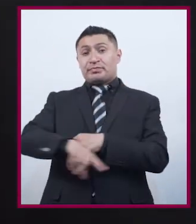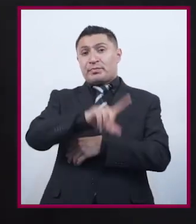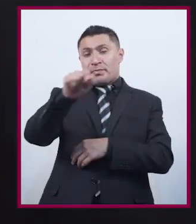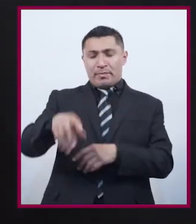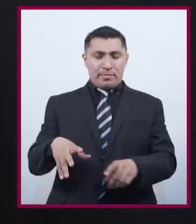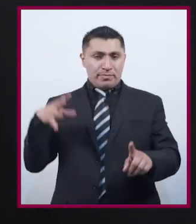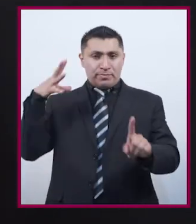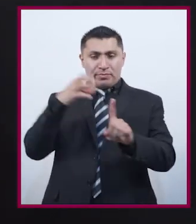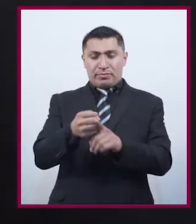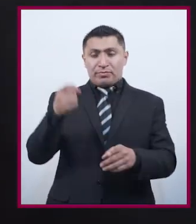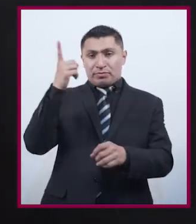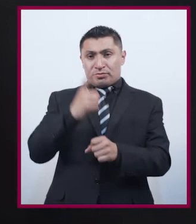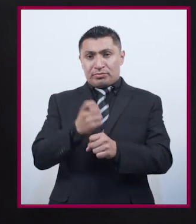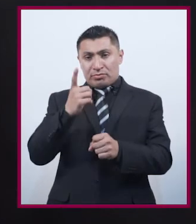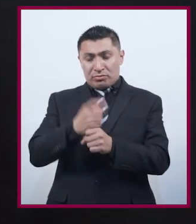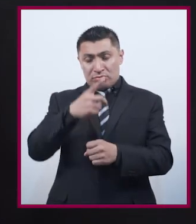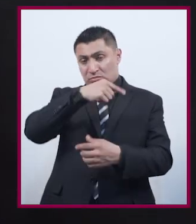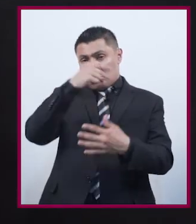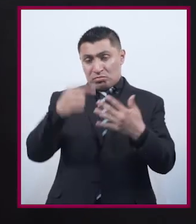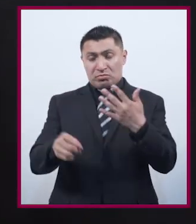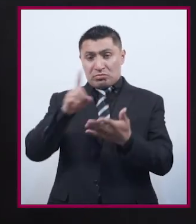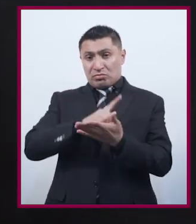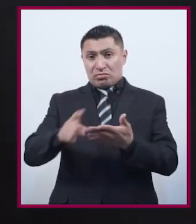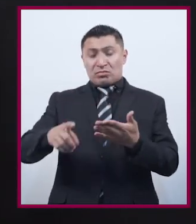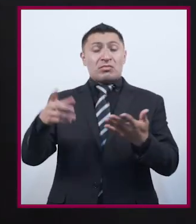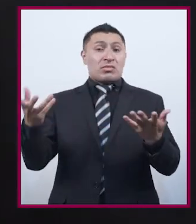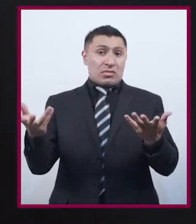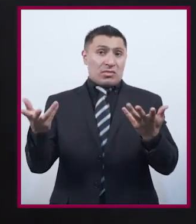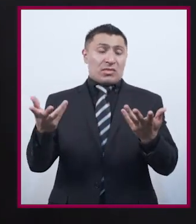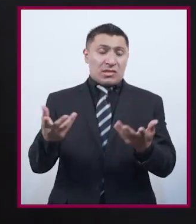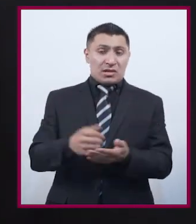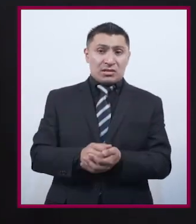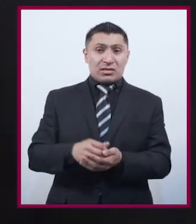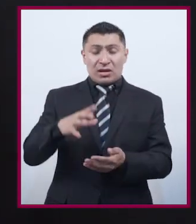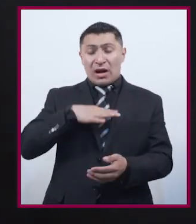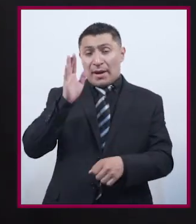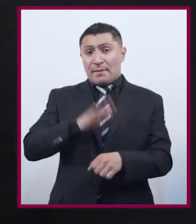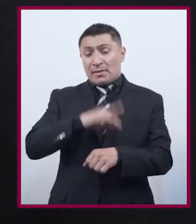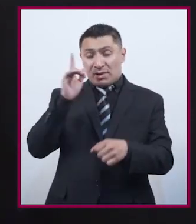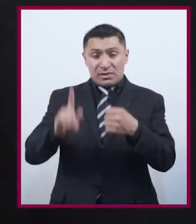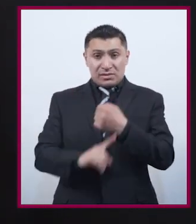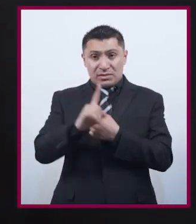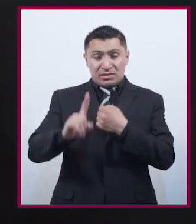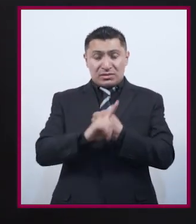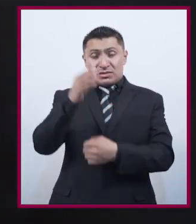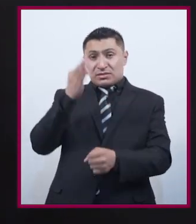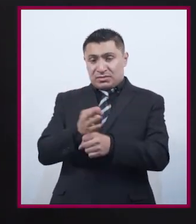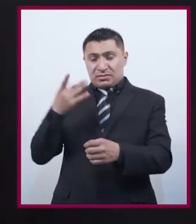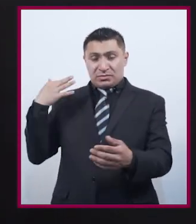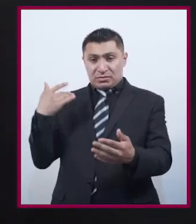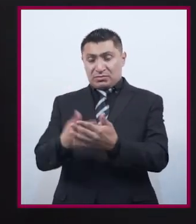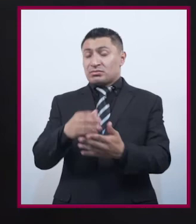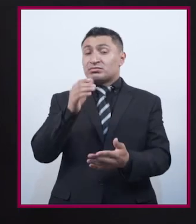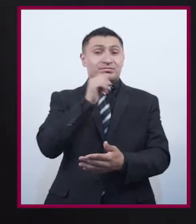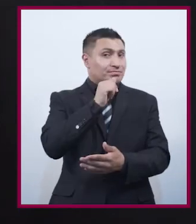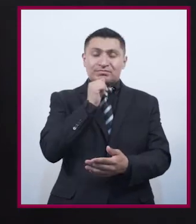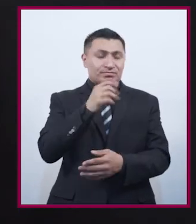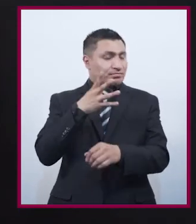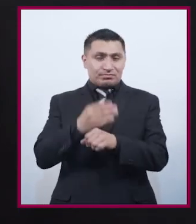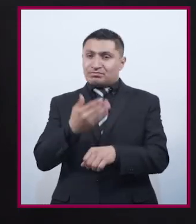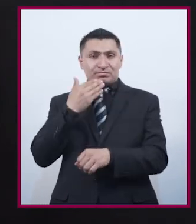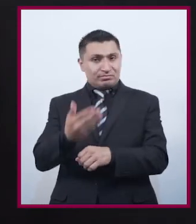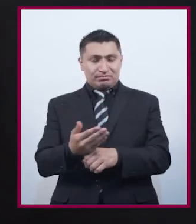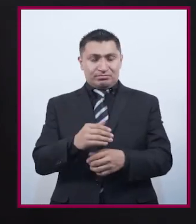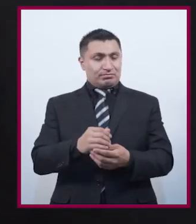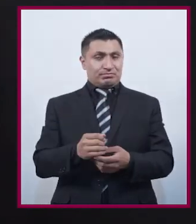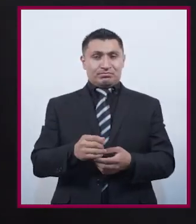conquista de los principales derechos civiles, surgen o se hacen más visibles otras problemáticas que hasta nuestros días no hemos podido